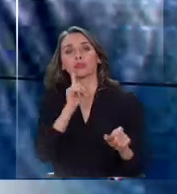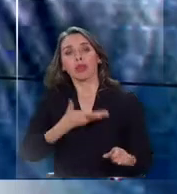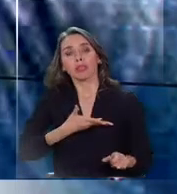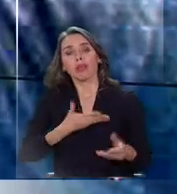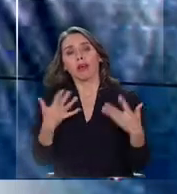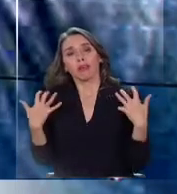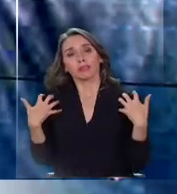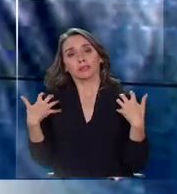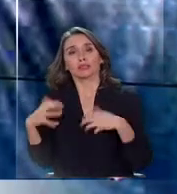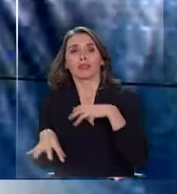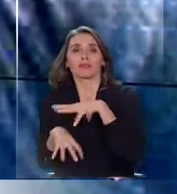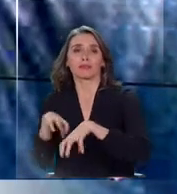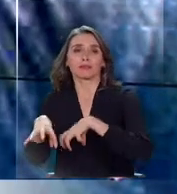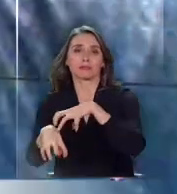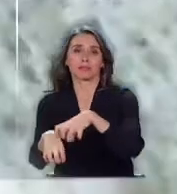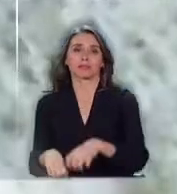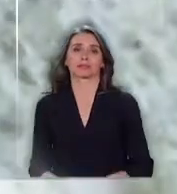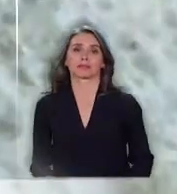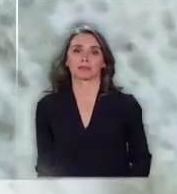sable de animales.